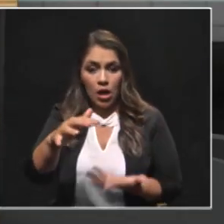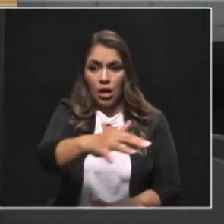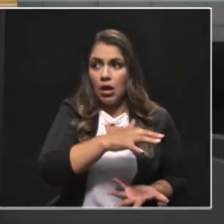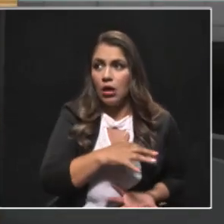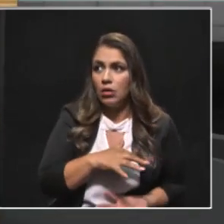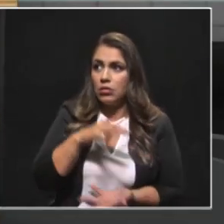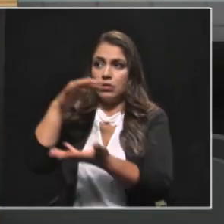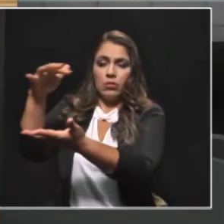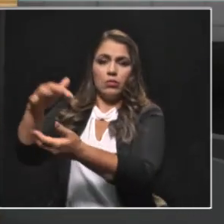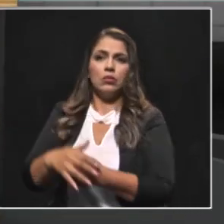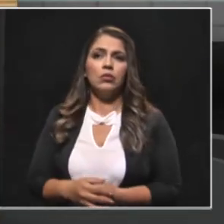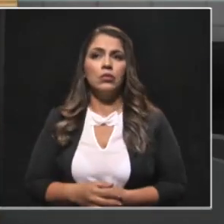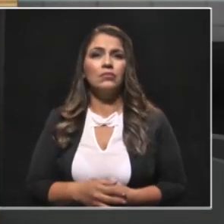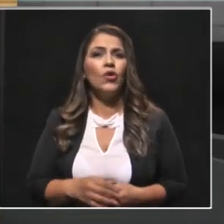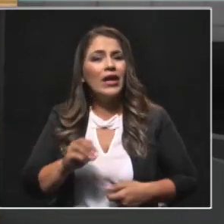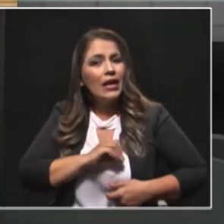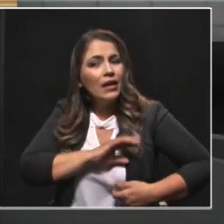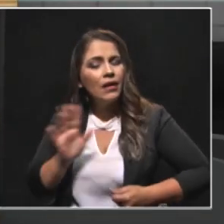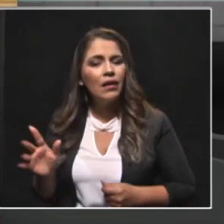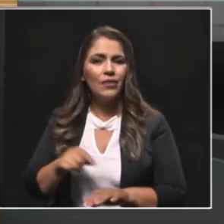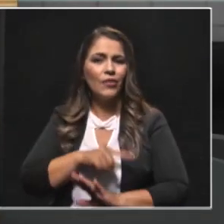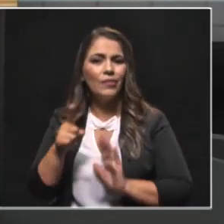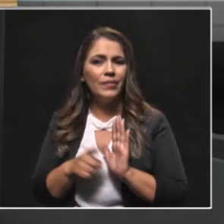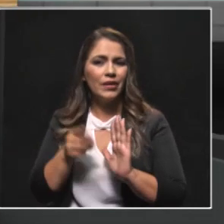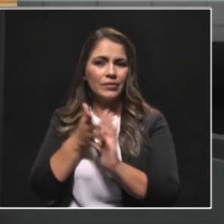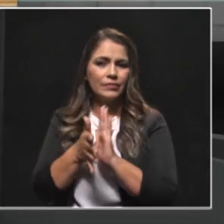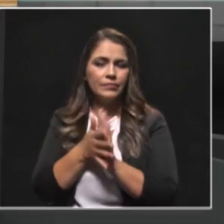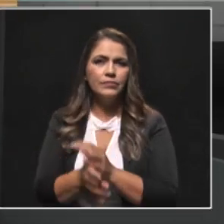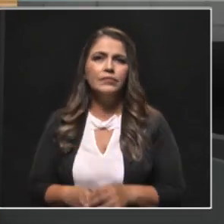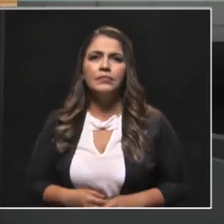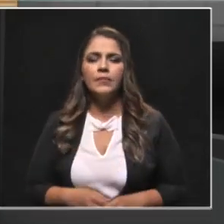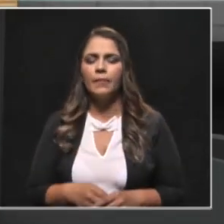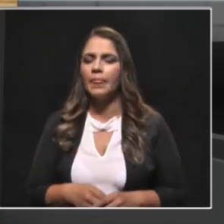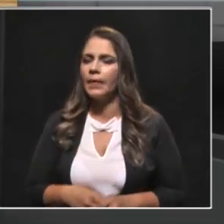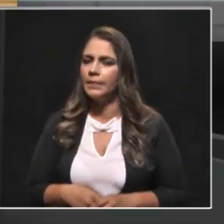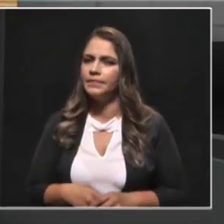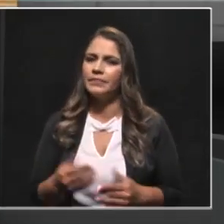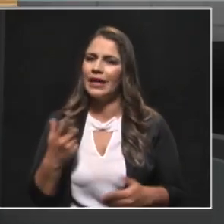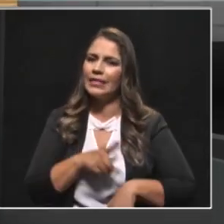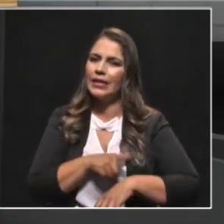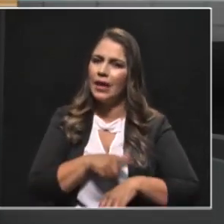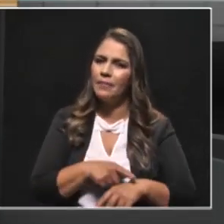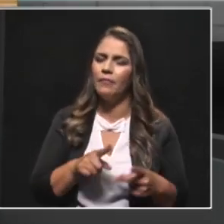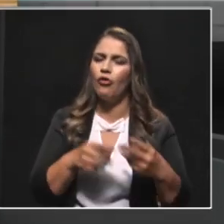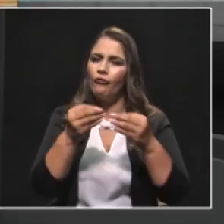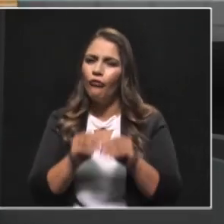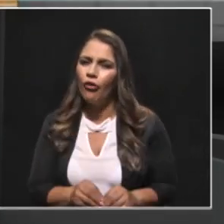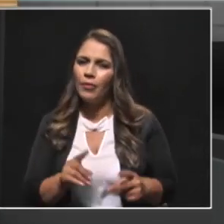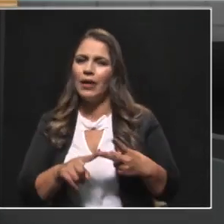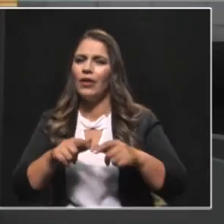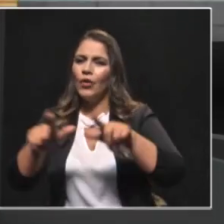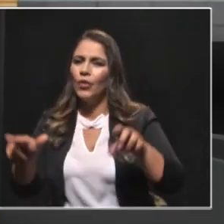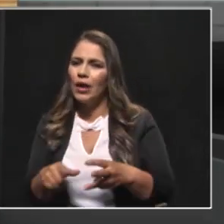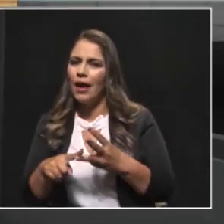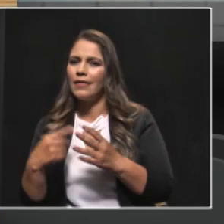ellos nos dicen que necesitan que sea muy completa la información, detallada en tiempo, modo, lugar y adjuntar